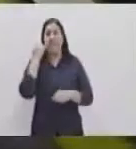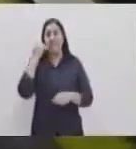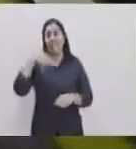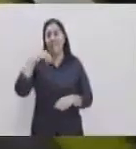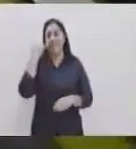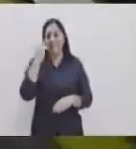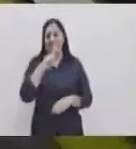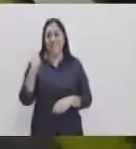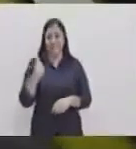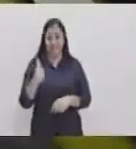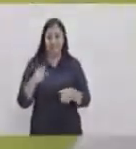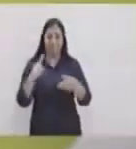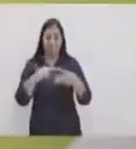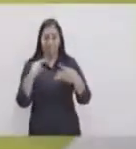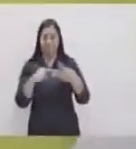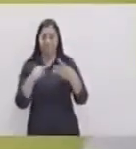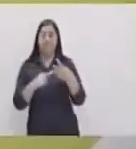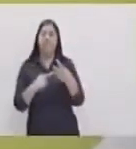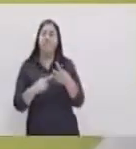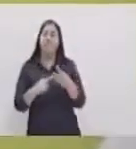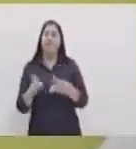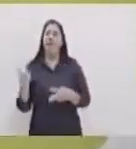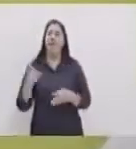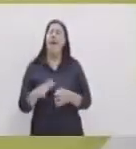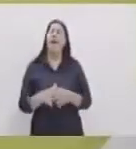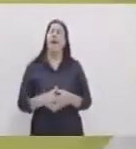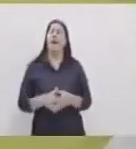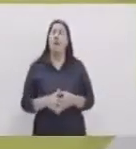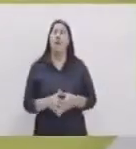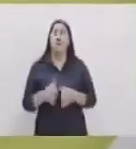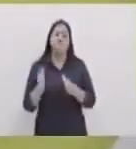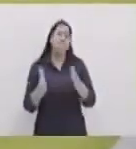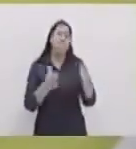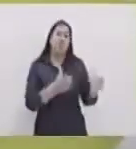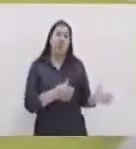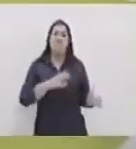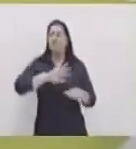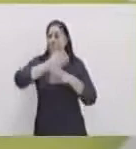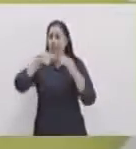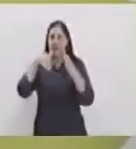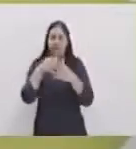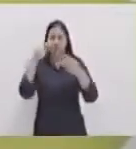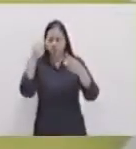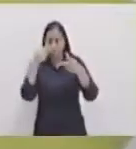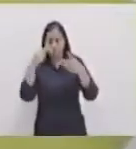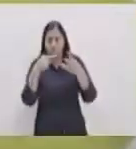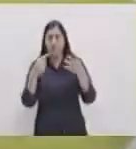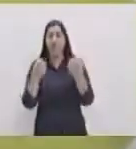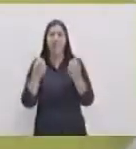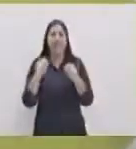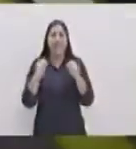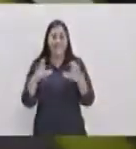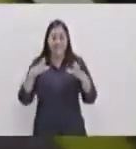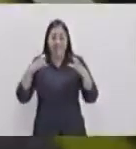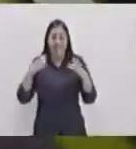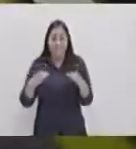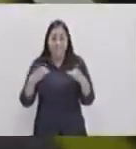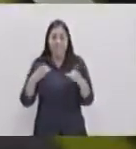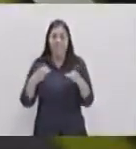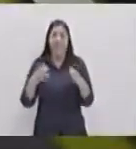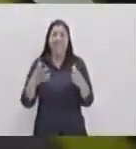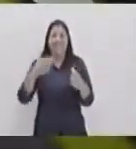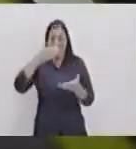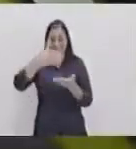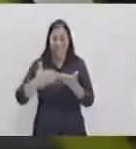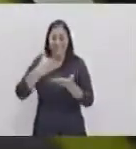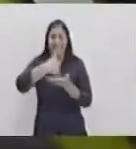la categoría de los orgánicos. Y aparte de todos estos ingredientes que ya conocemos para hacer como postres, ¿hay algún otro